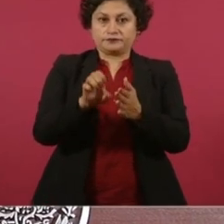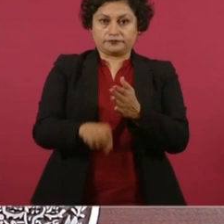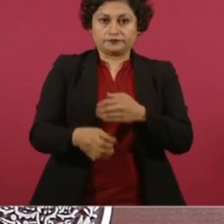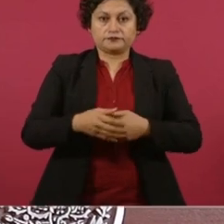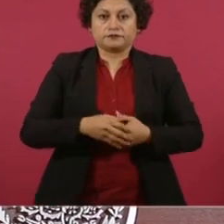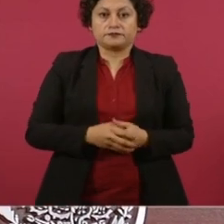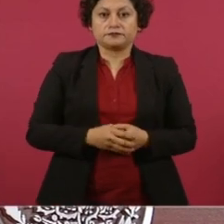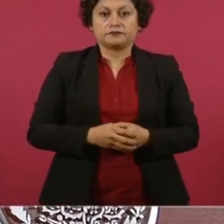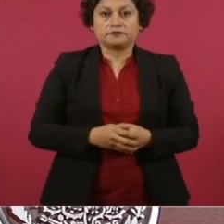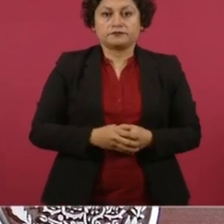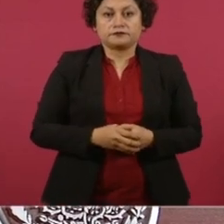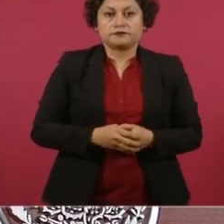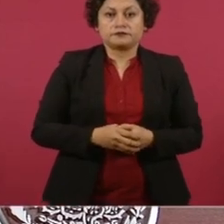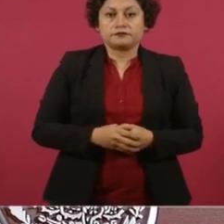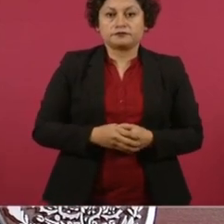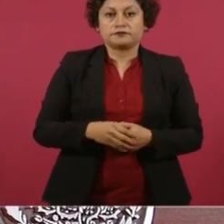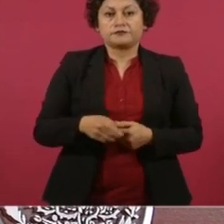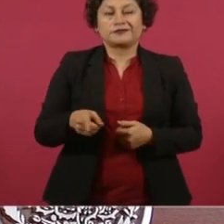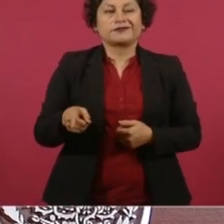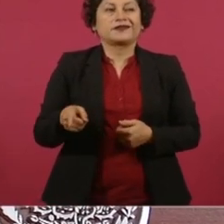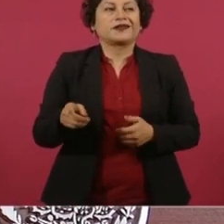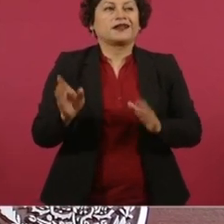los criterios de austeridad